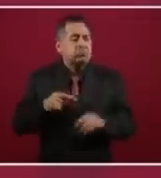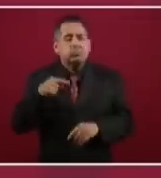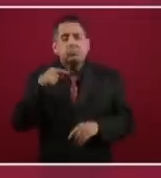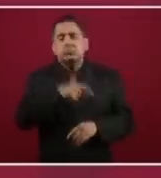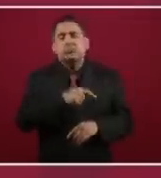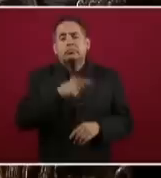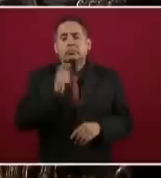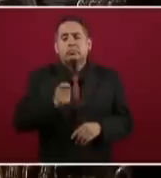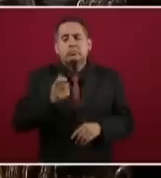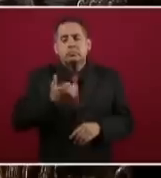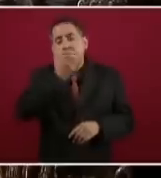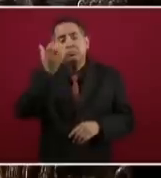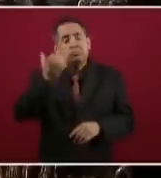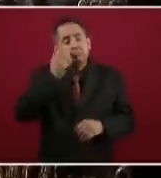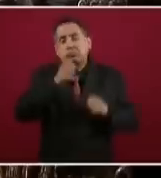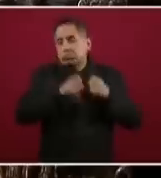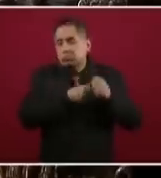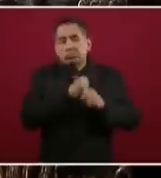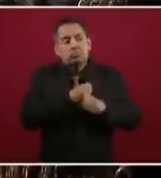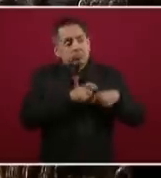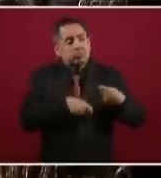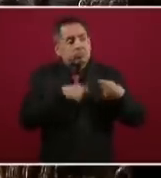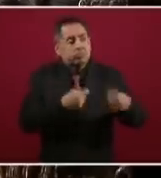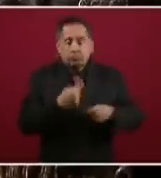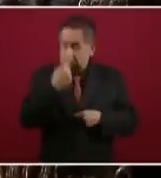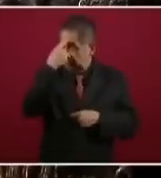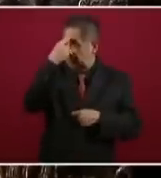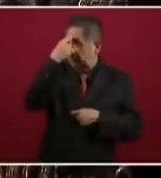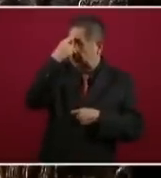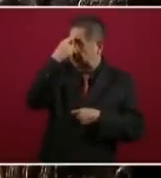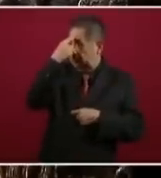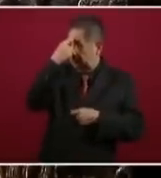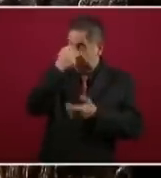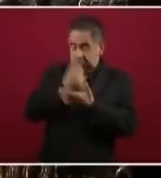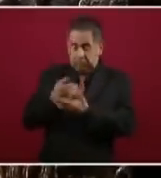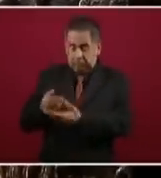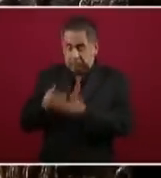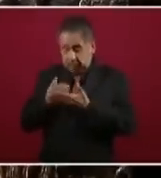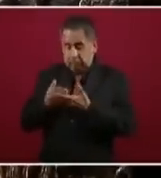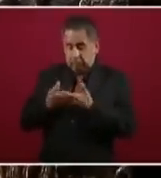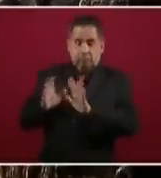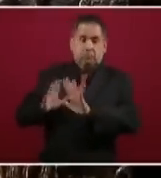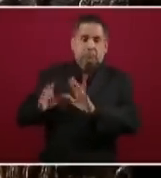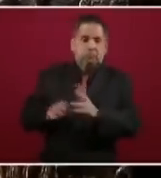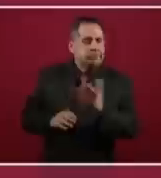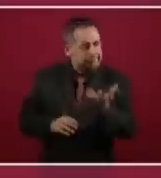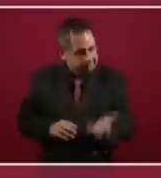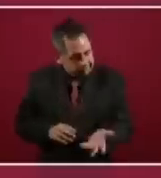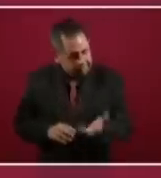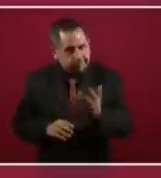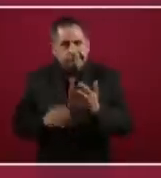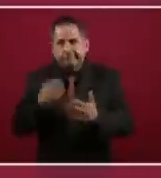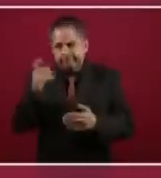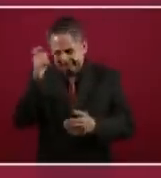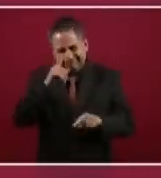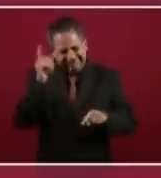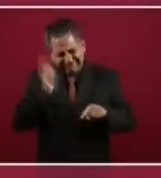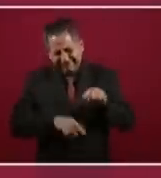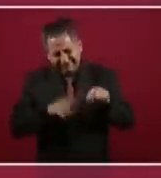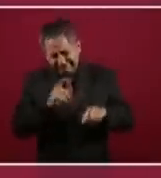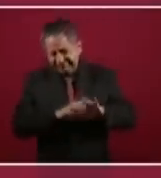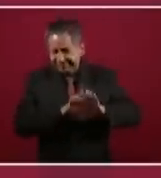sino una concepción. Es difícil sacudirse